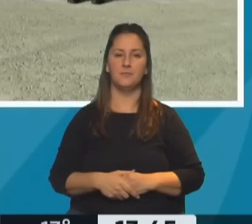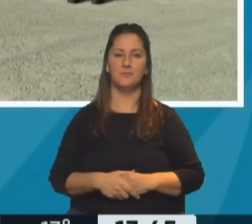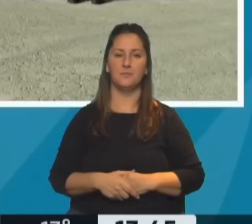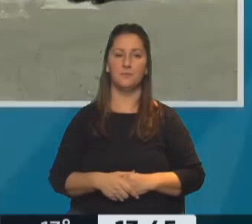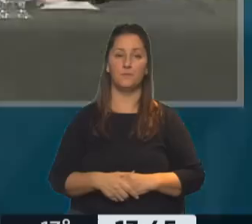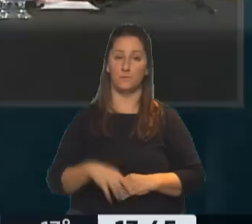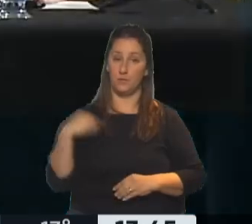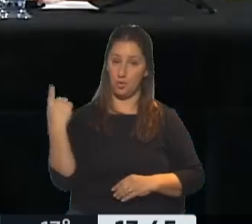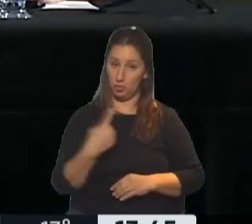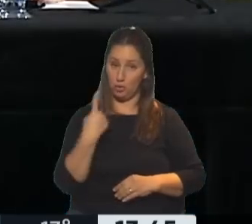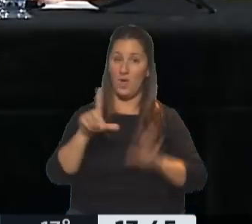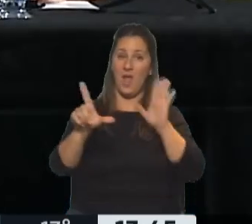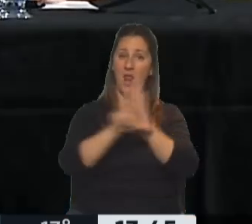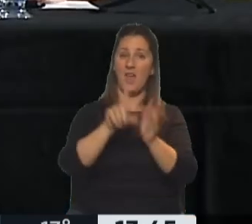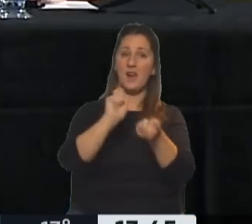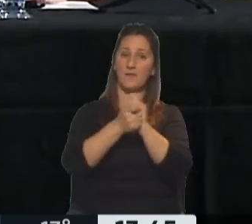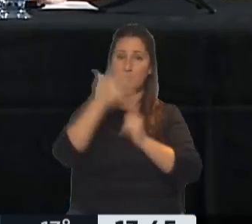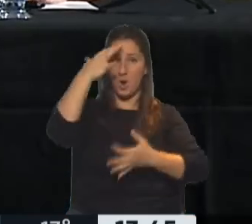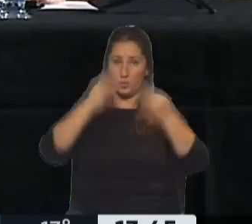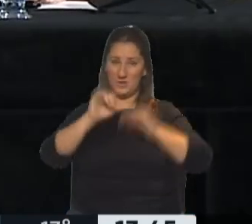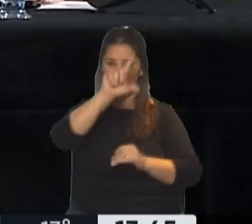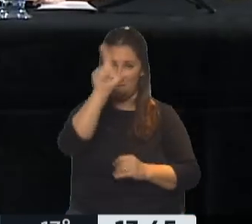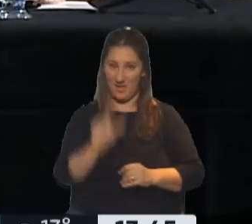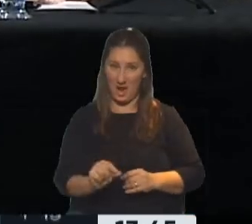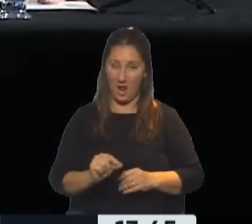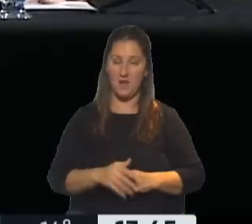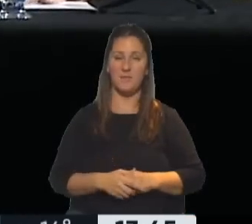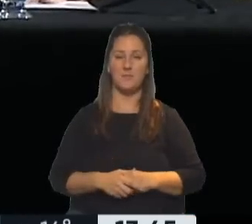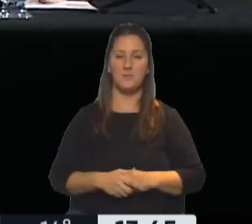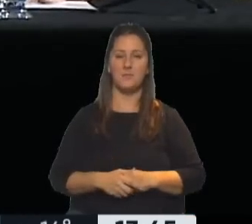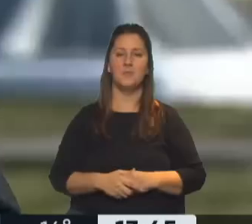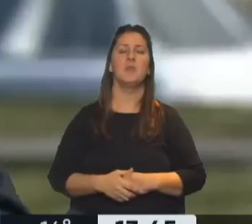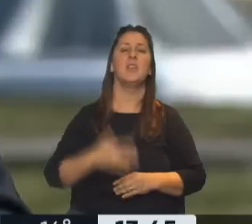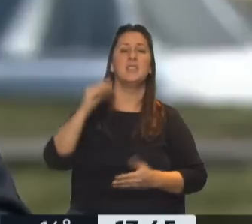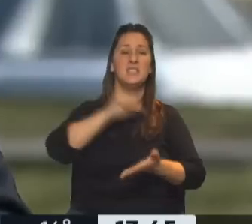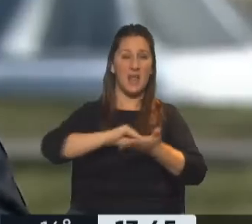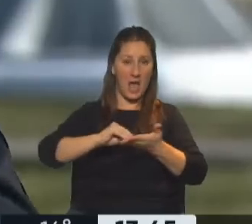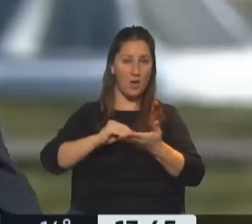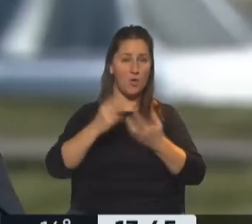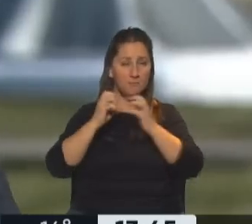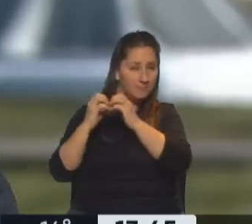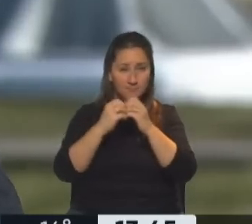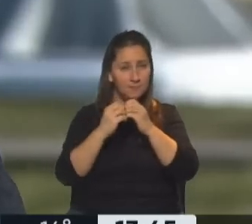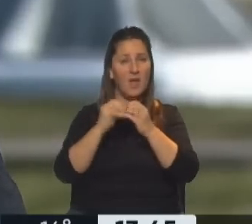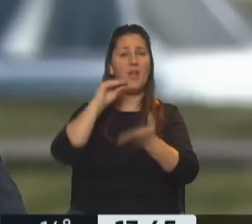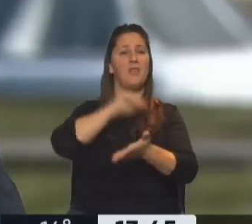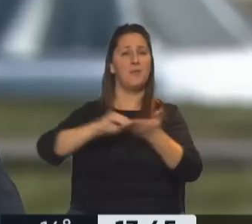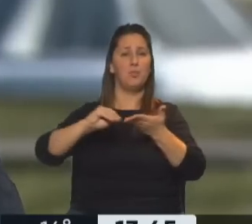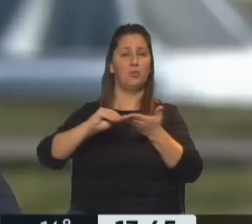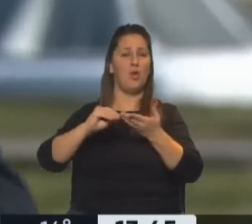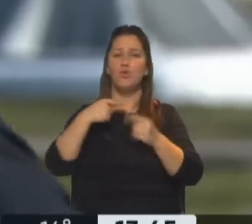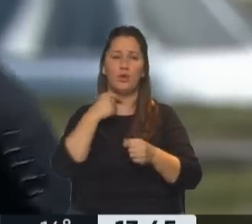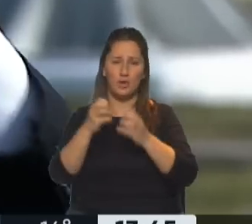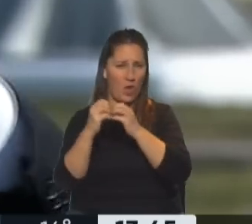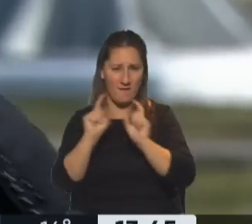Yo mandé una ley de reforma de la justicia federal que el Senado trató y la Cámara de Diputados no quiso